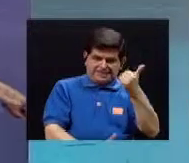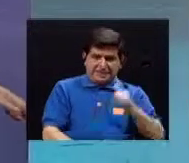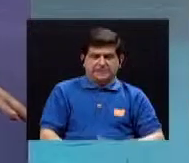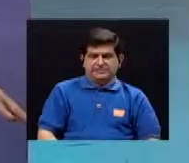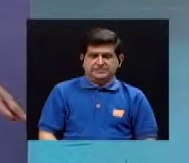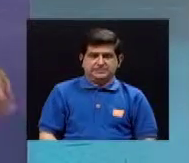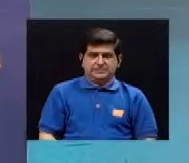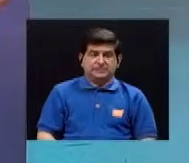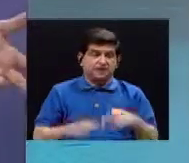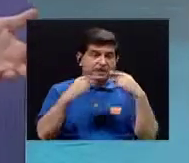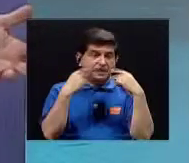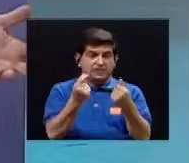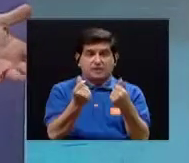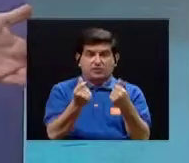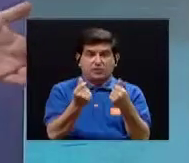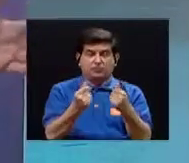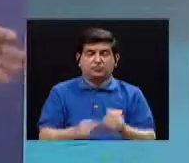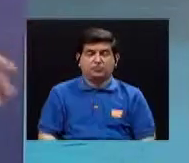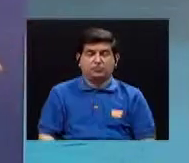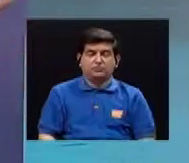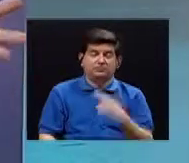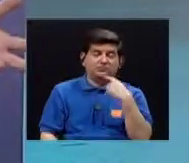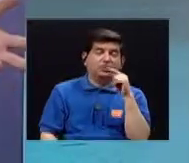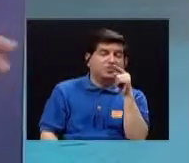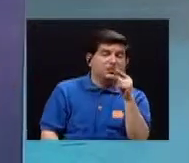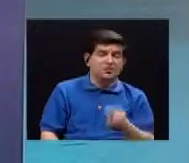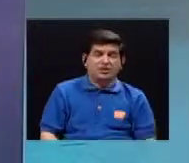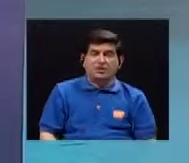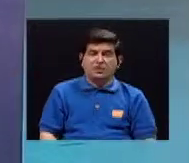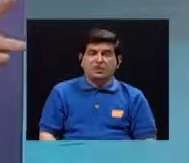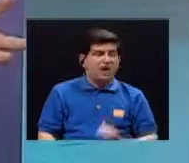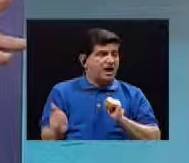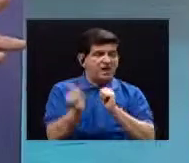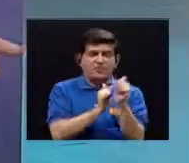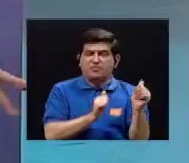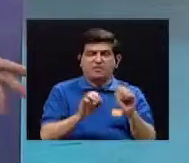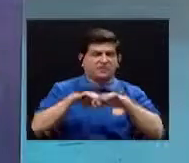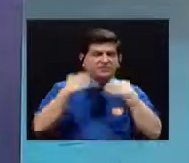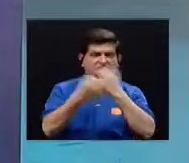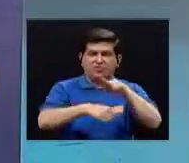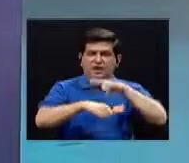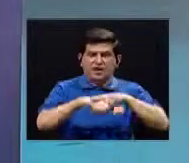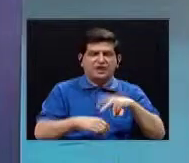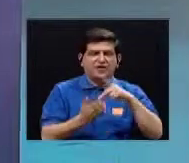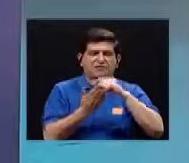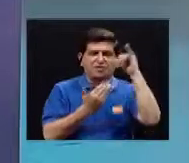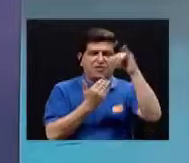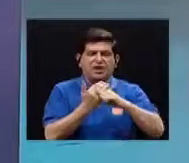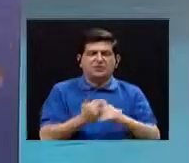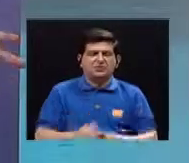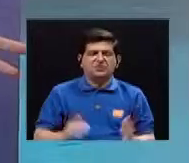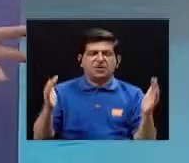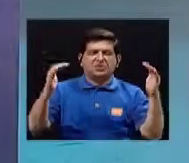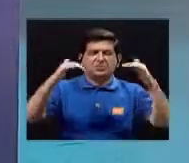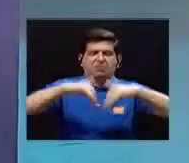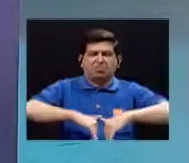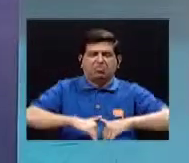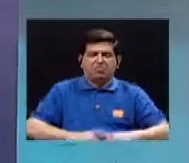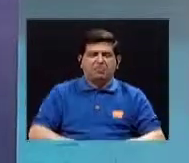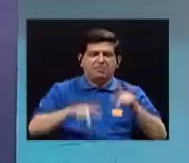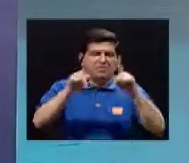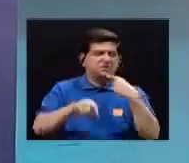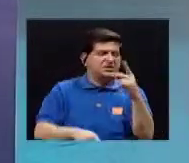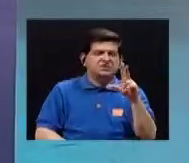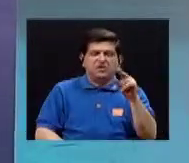2010 y de repente como si como nos decías como lo clasificó la selecta mentos y por el proyecto se cayó ahí los quedarían